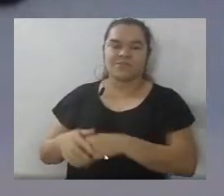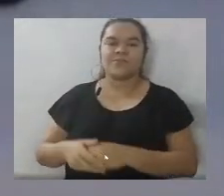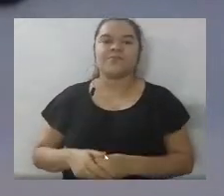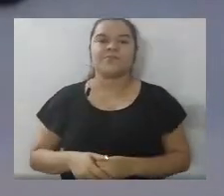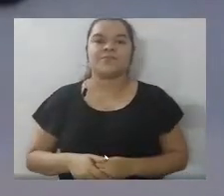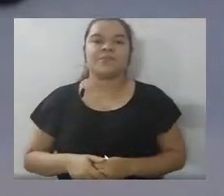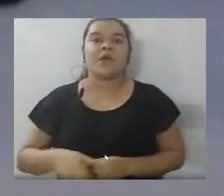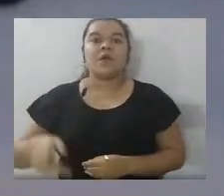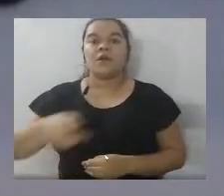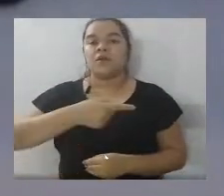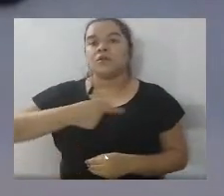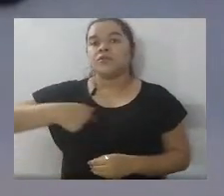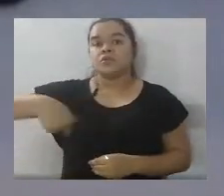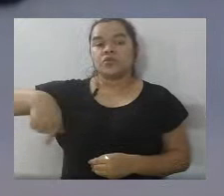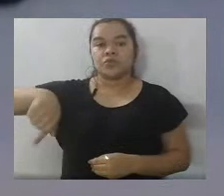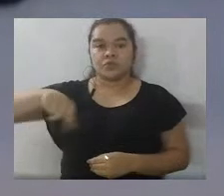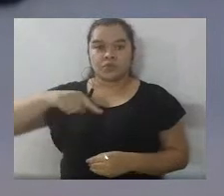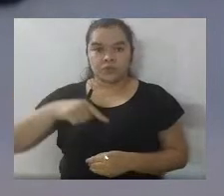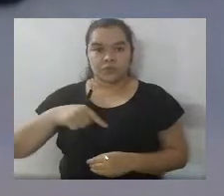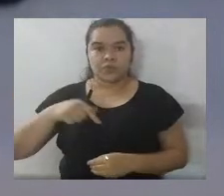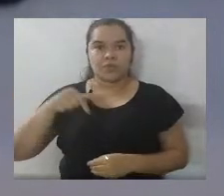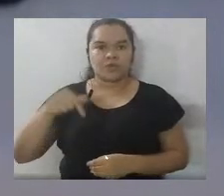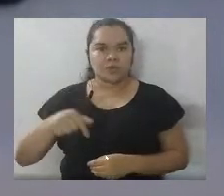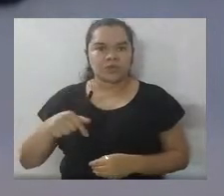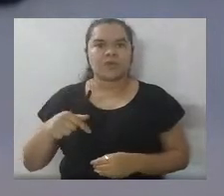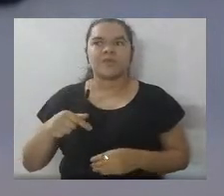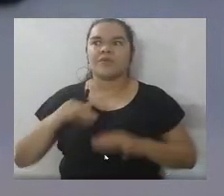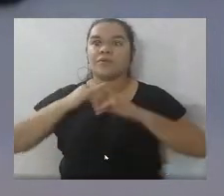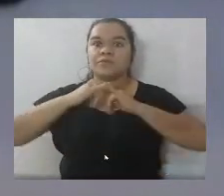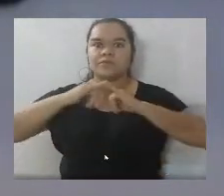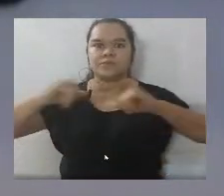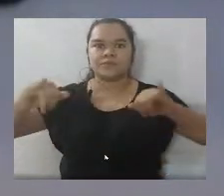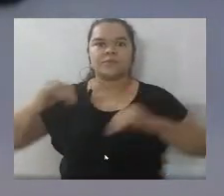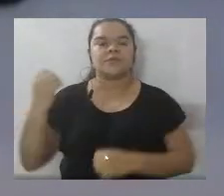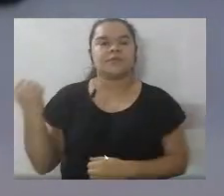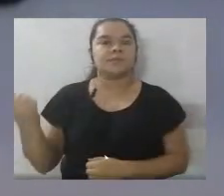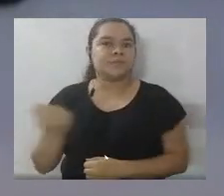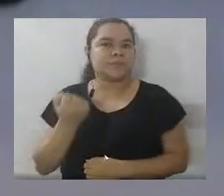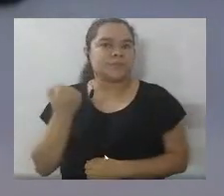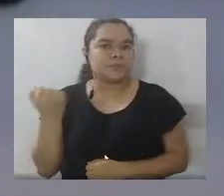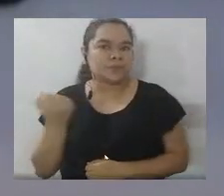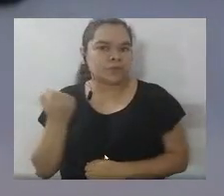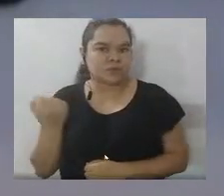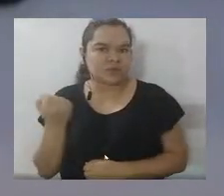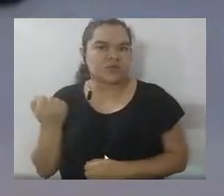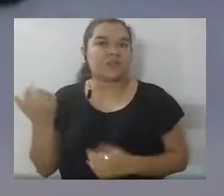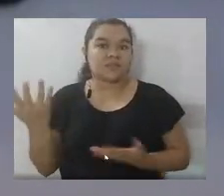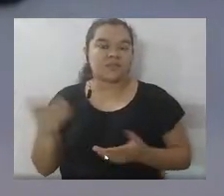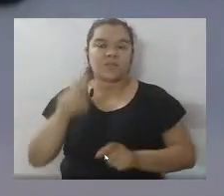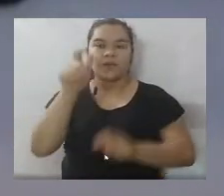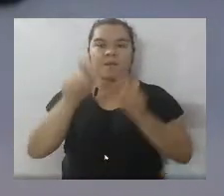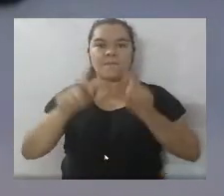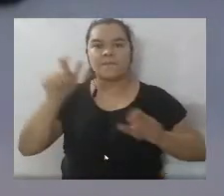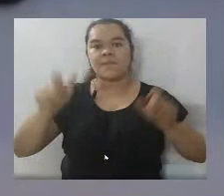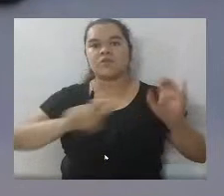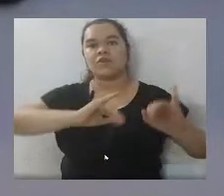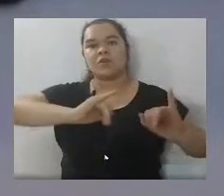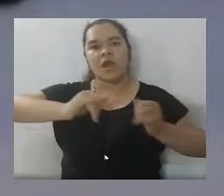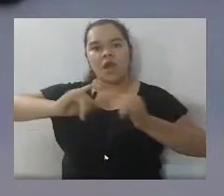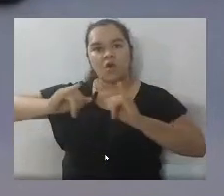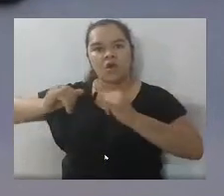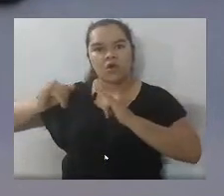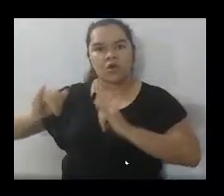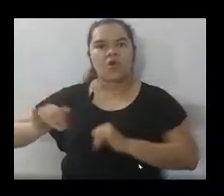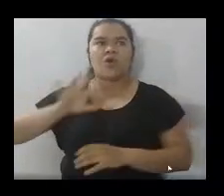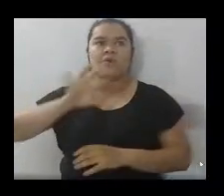muy importante este canal de difusión que nos va a permitir llegar a los jóvenes de toda la región